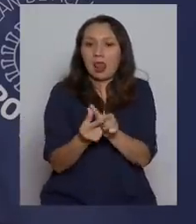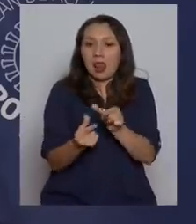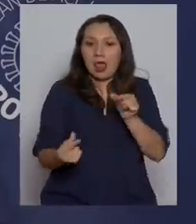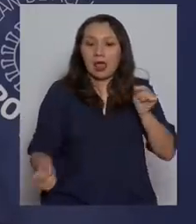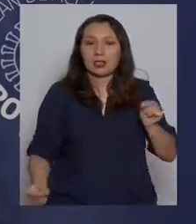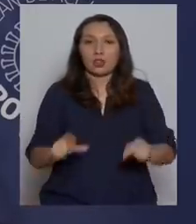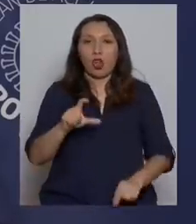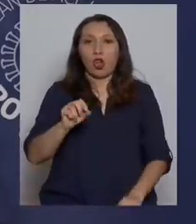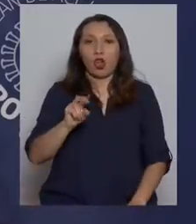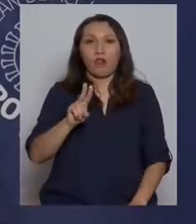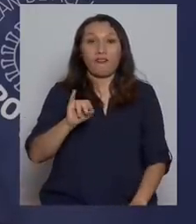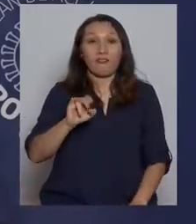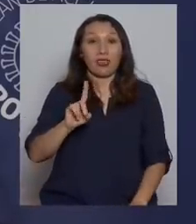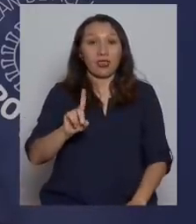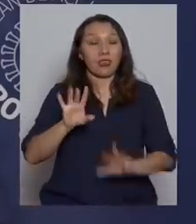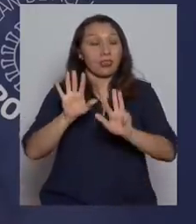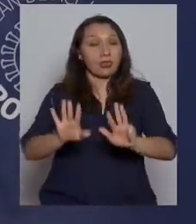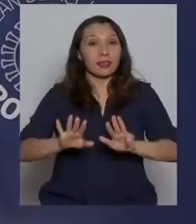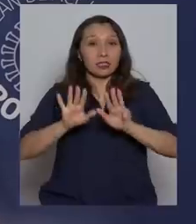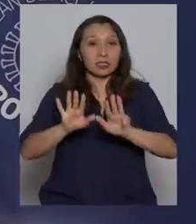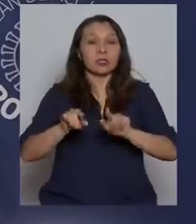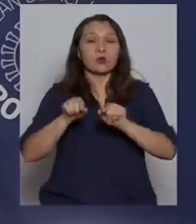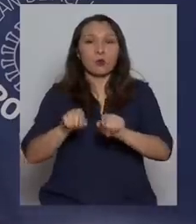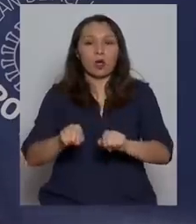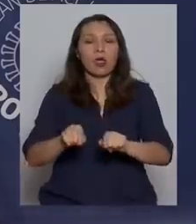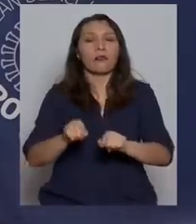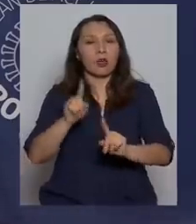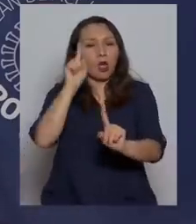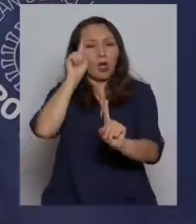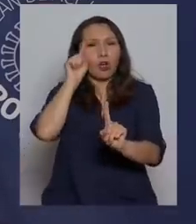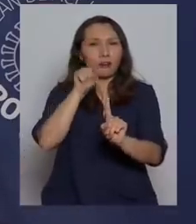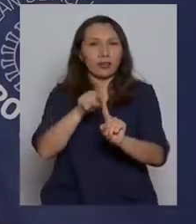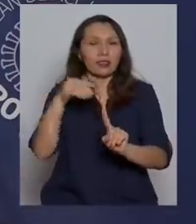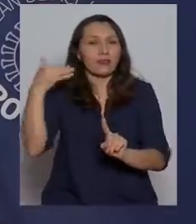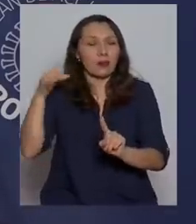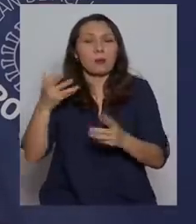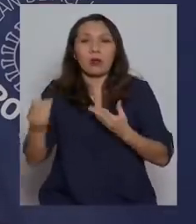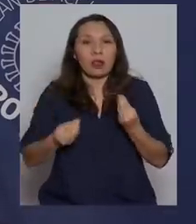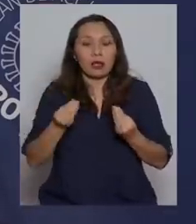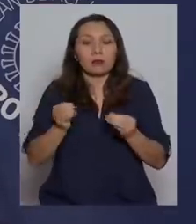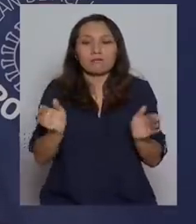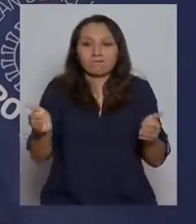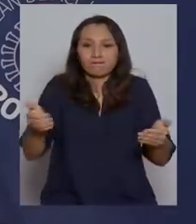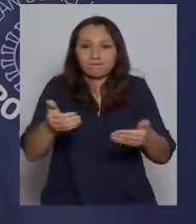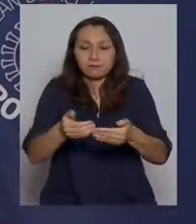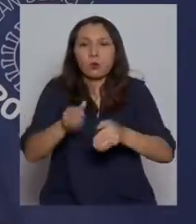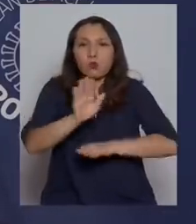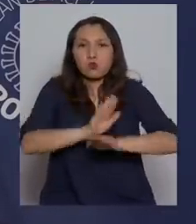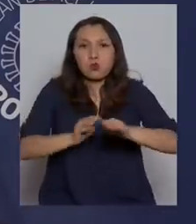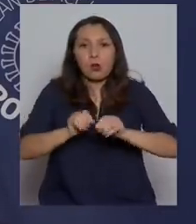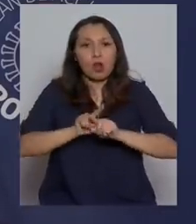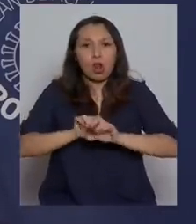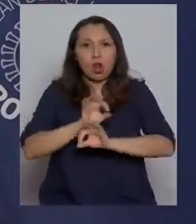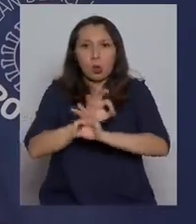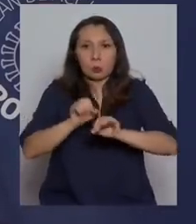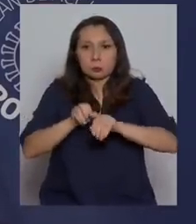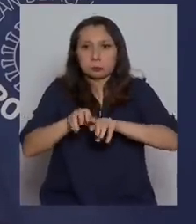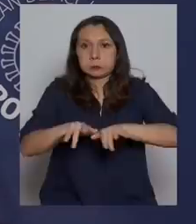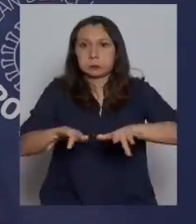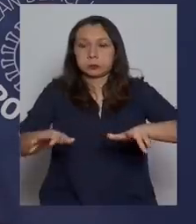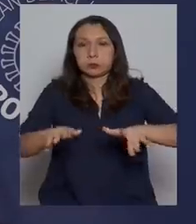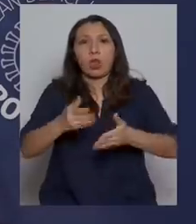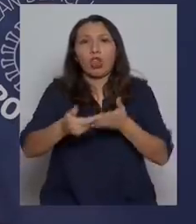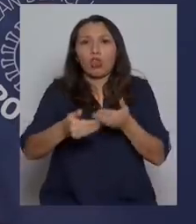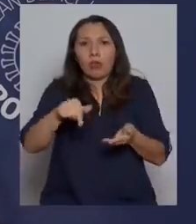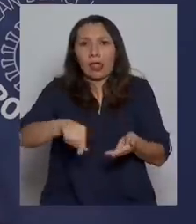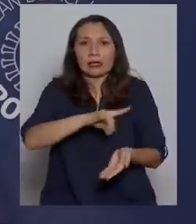nacional de COVID-19. Uno de los objetivos importantes es contener la propagación del virus dentro